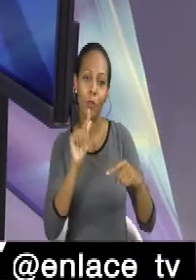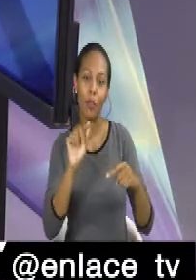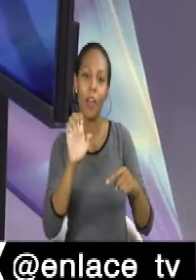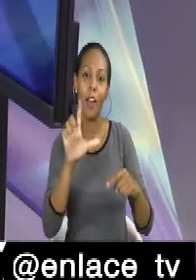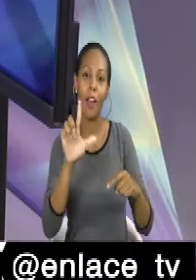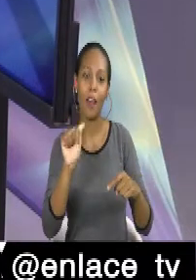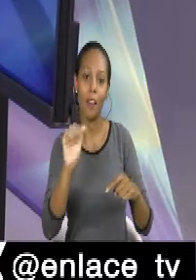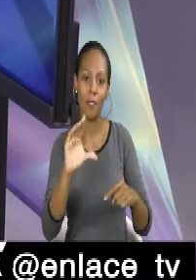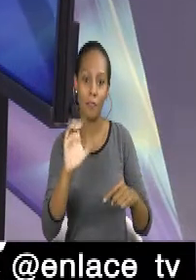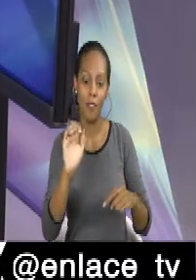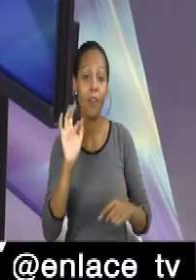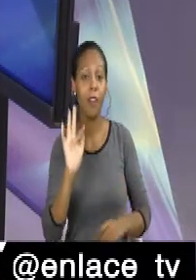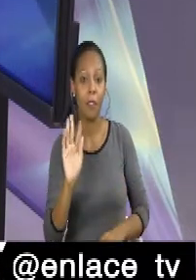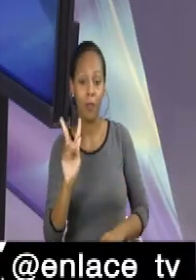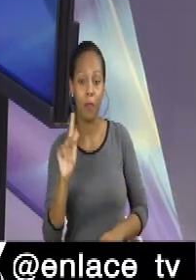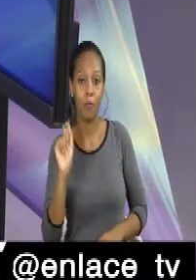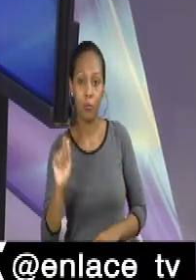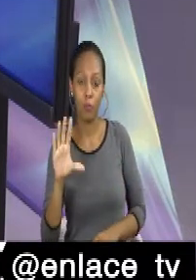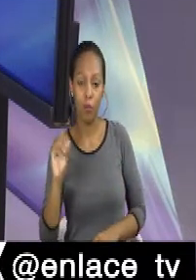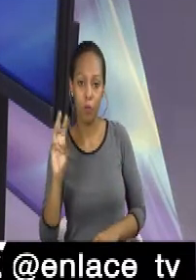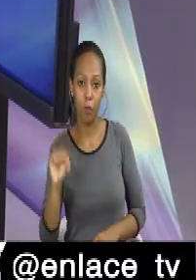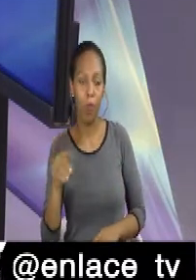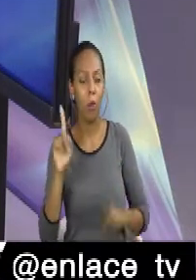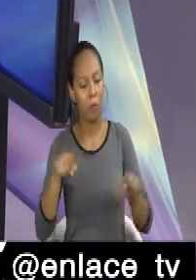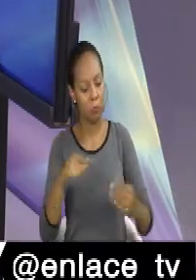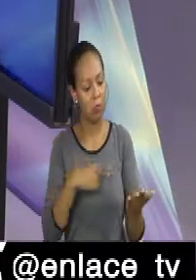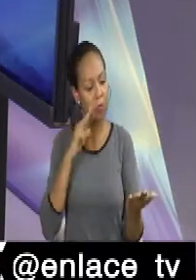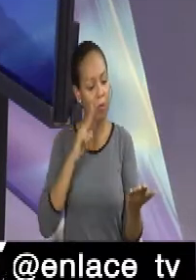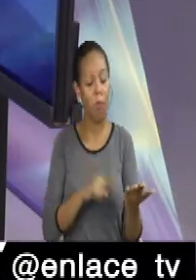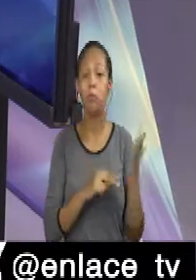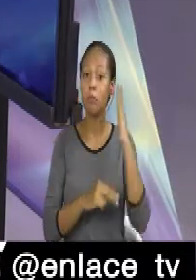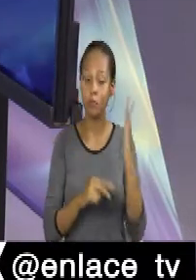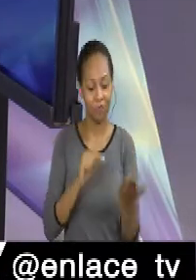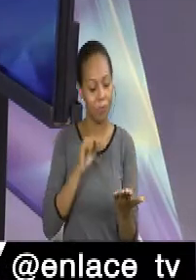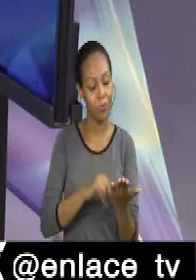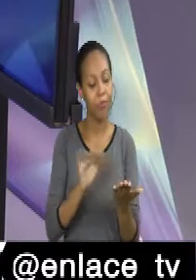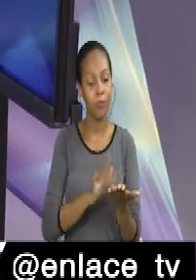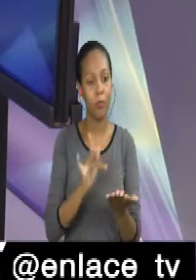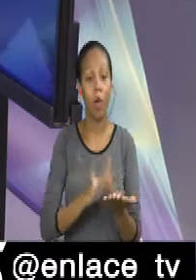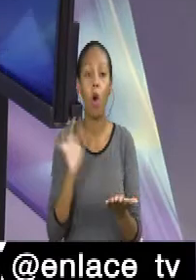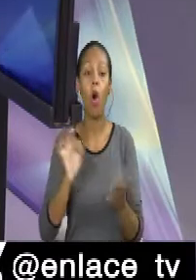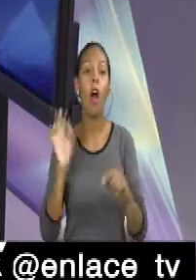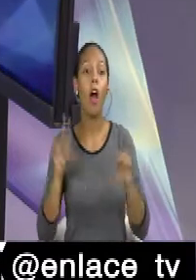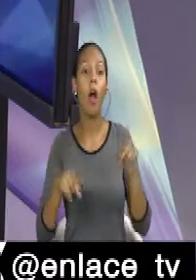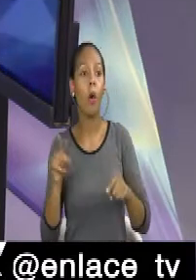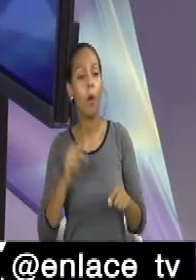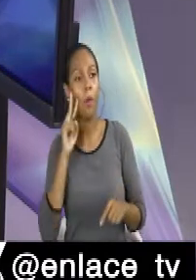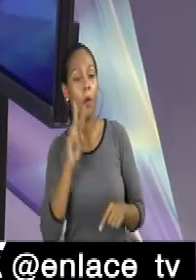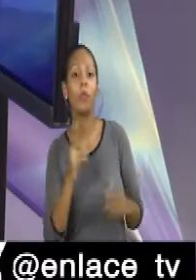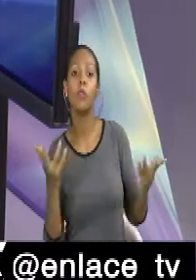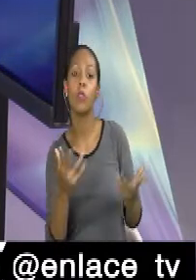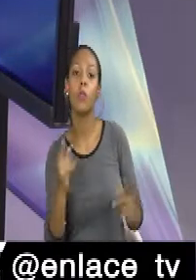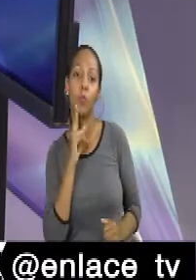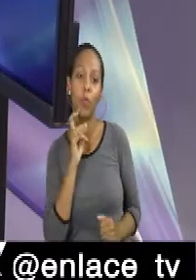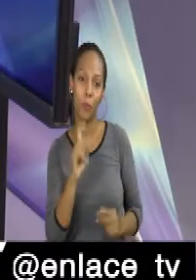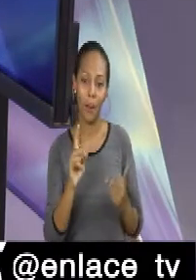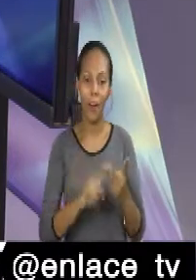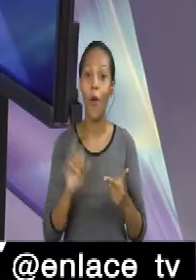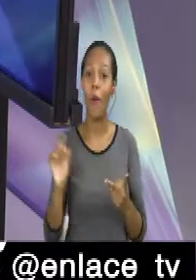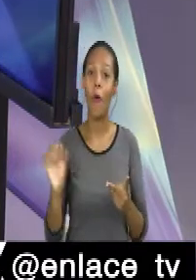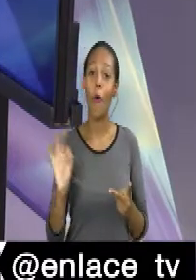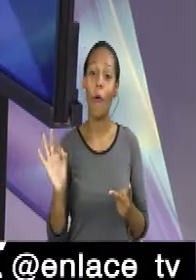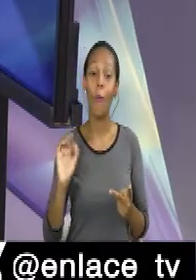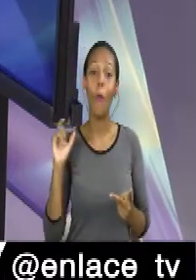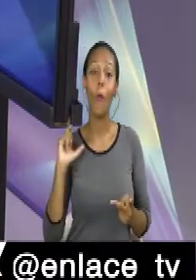www.enlacetelevisión.com, quienes lo hacen a través de sus dispositivos móviles y quienes reportan sintonía desde la ciudad de Bucaramanga y Cúcuta a través del canal 102 de UNE.